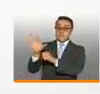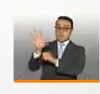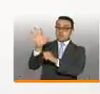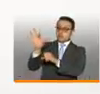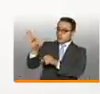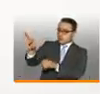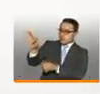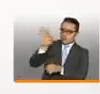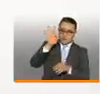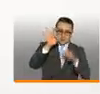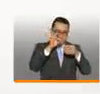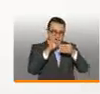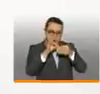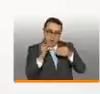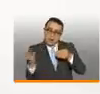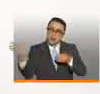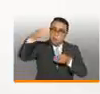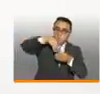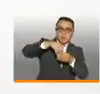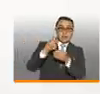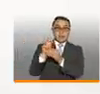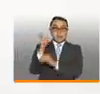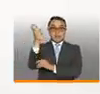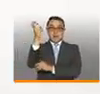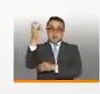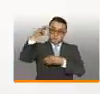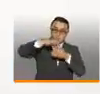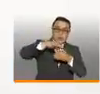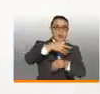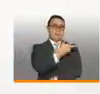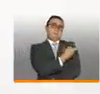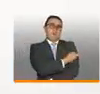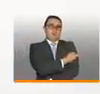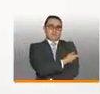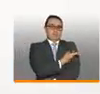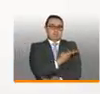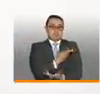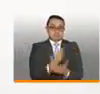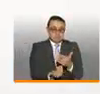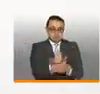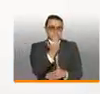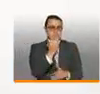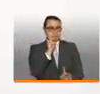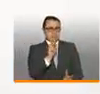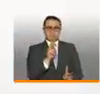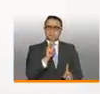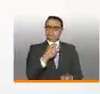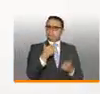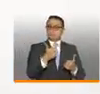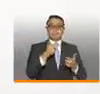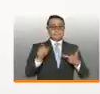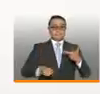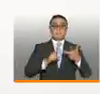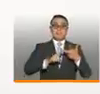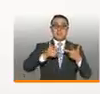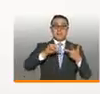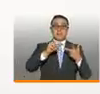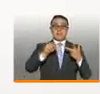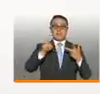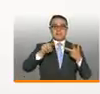introduce el material genético para poder hacer vacunas. Son vacunas de plataformas muy novedosas, igualmente de Janssen del mismo